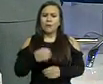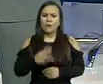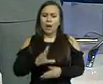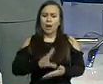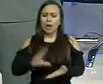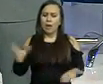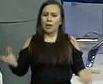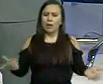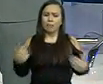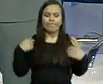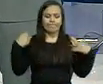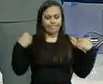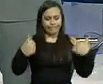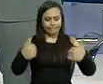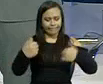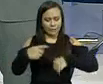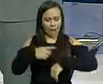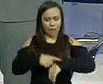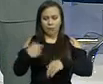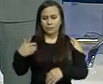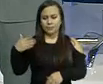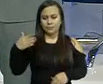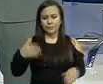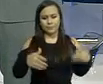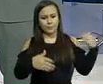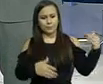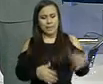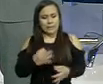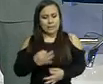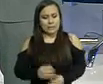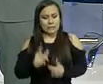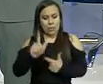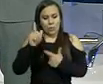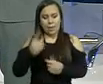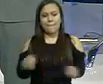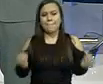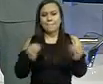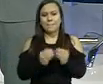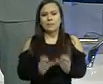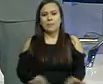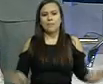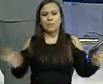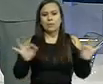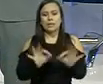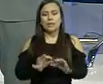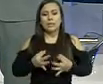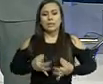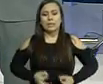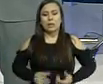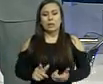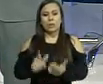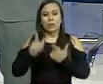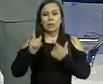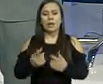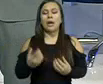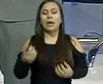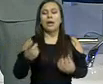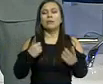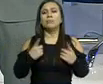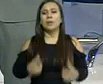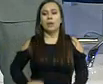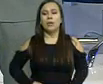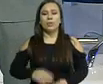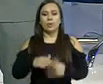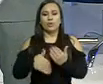así que enhorabuena que se activen estos protocolos de seguridad que son esenciales para garantizar la integridad de